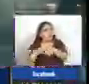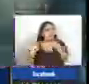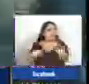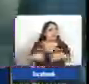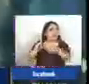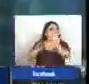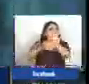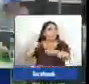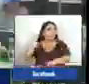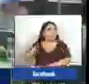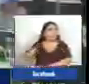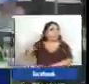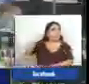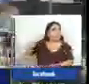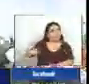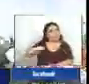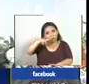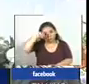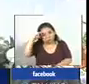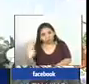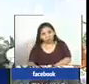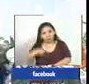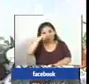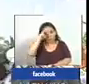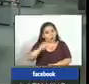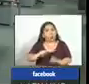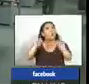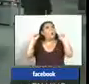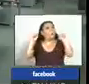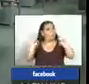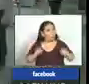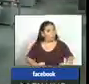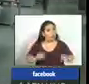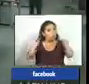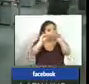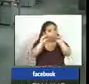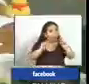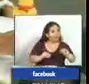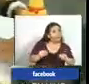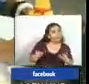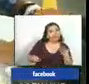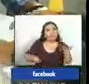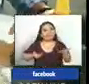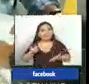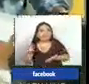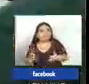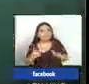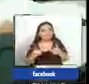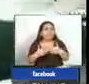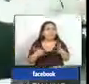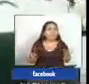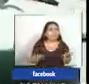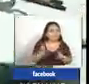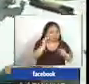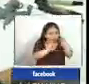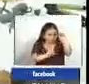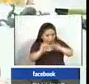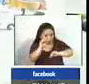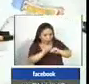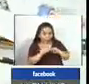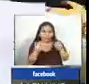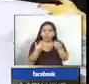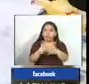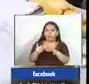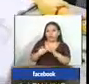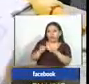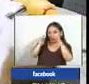años de trayectoria se ha logrado conectar con las tendencias del mercado a través de la construcción de plataformas